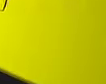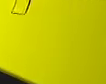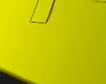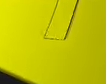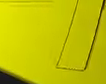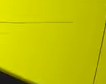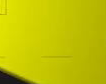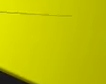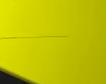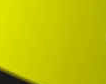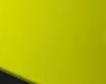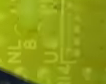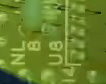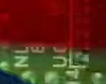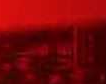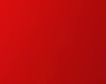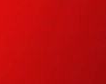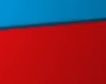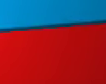¡Continuamos!